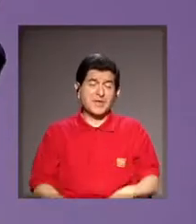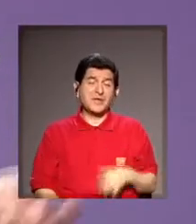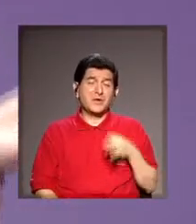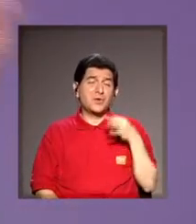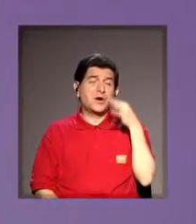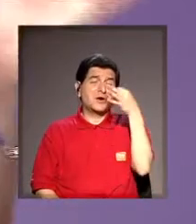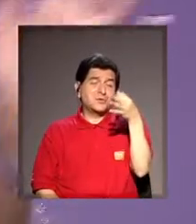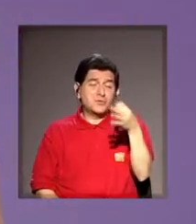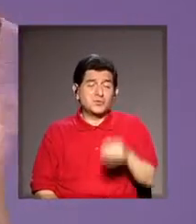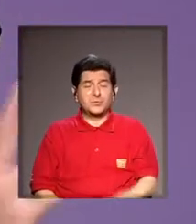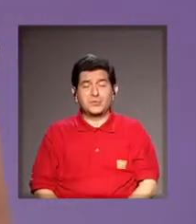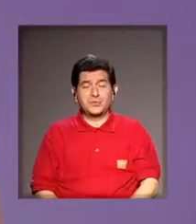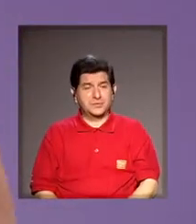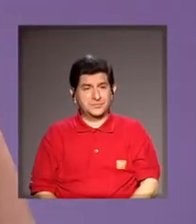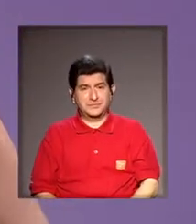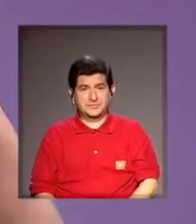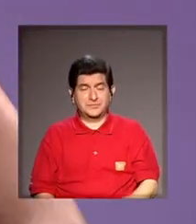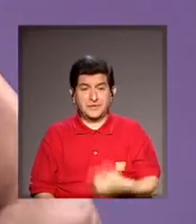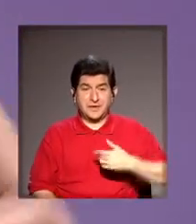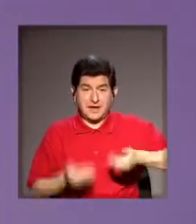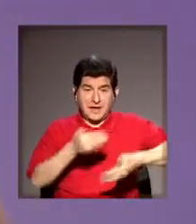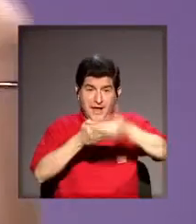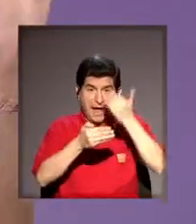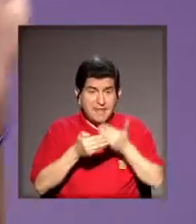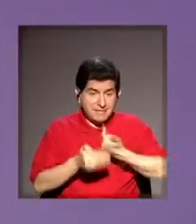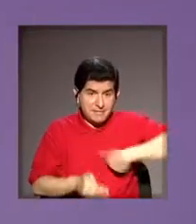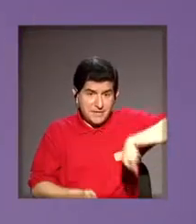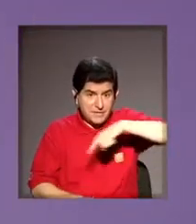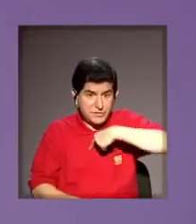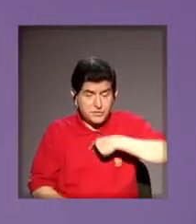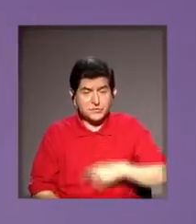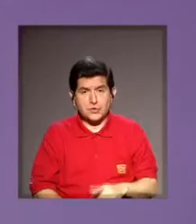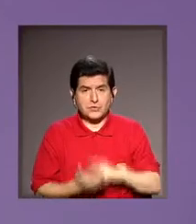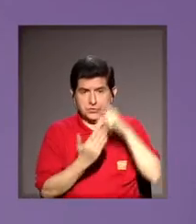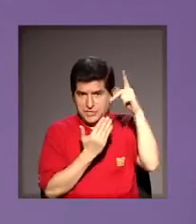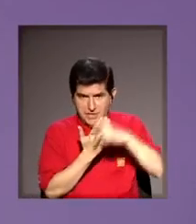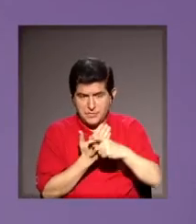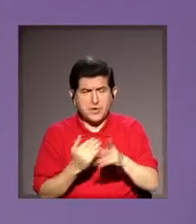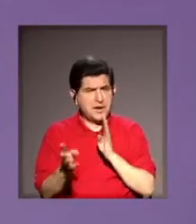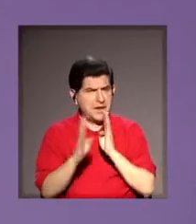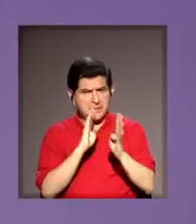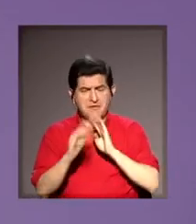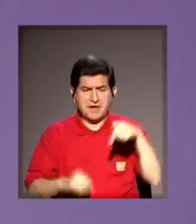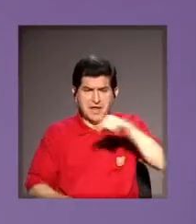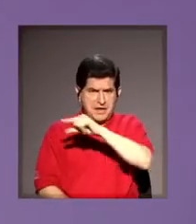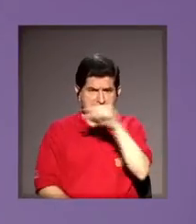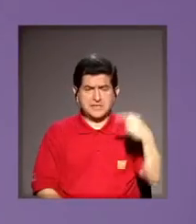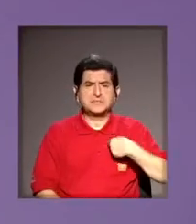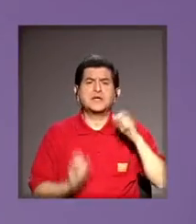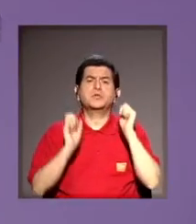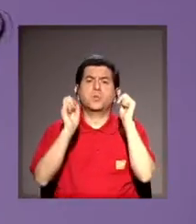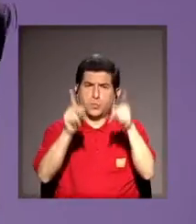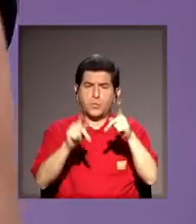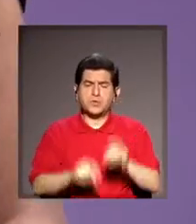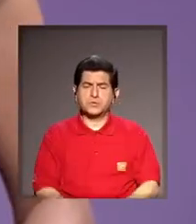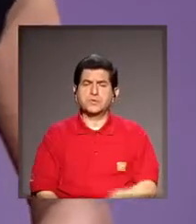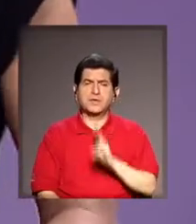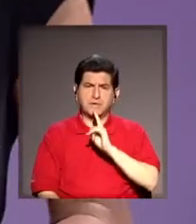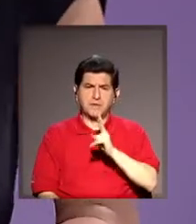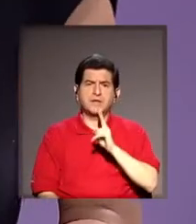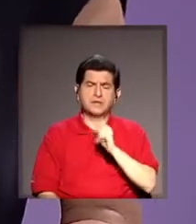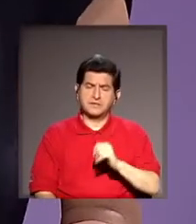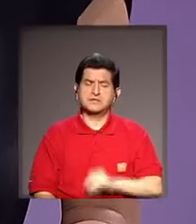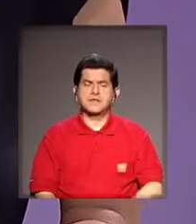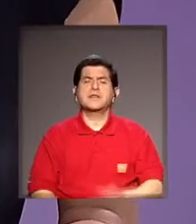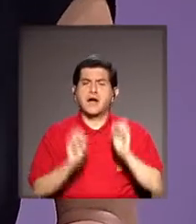antes de que estuviéramos al aire conversaba un poco que esta semana tuve la oportunidad realmente es una